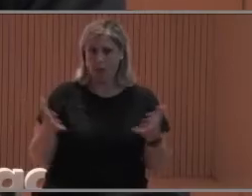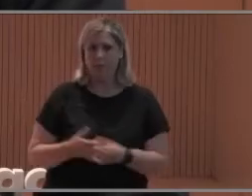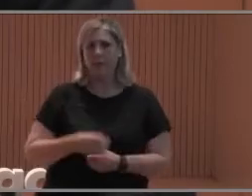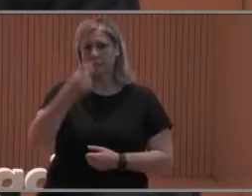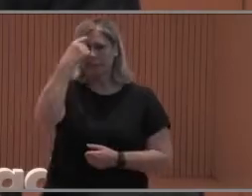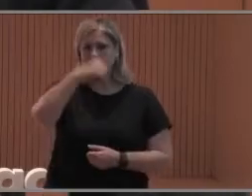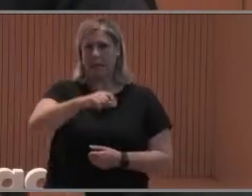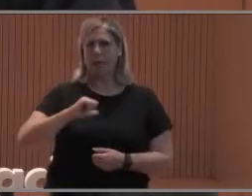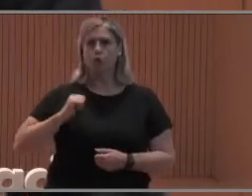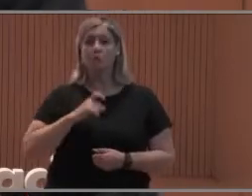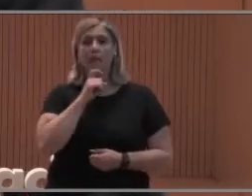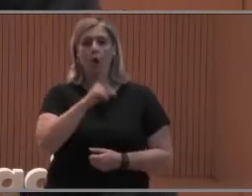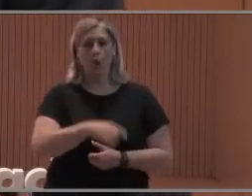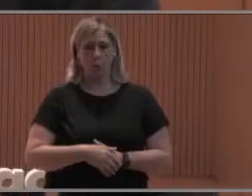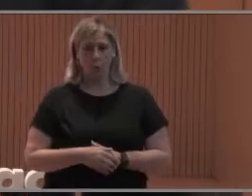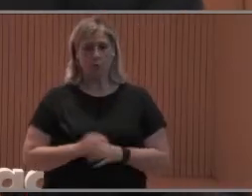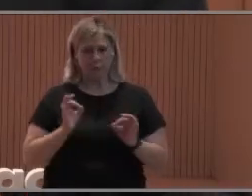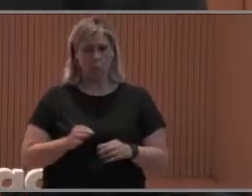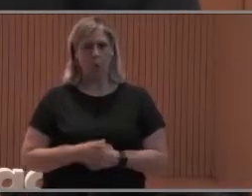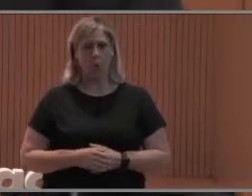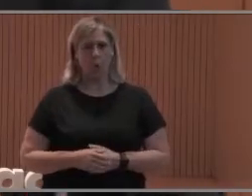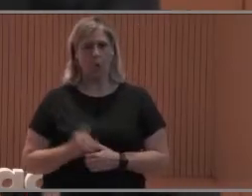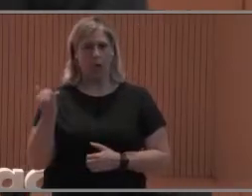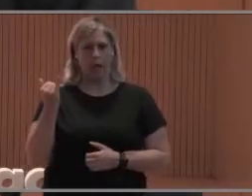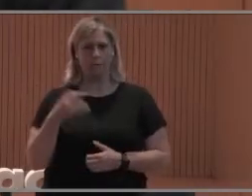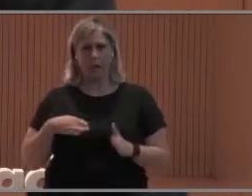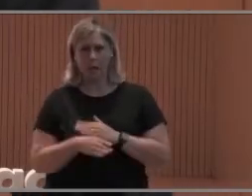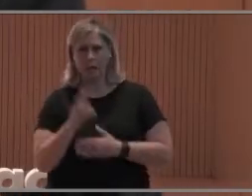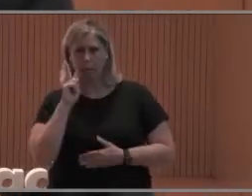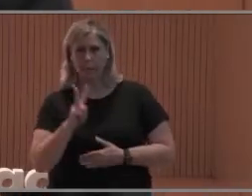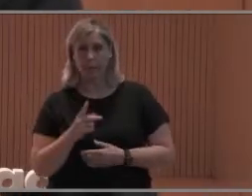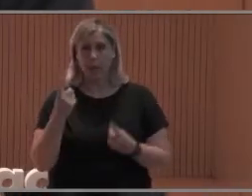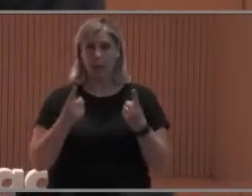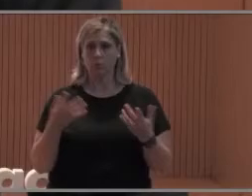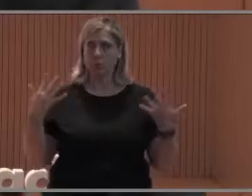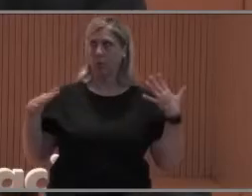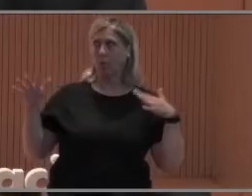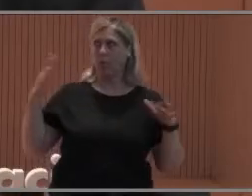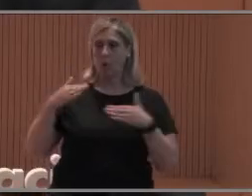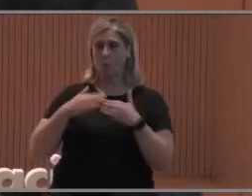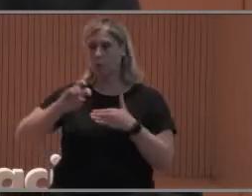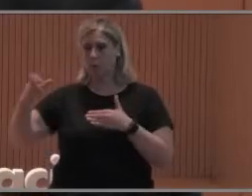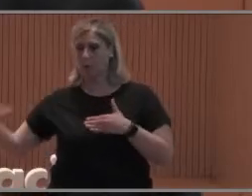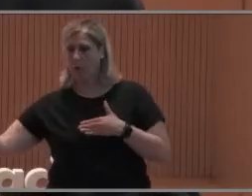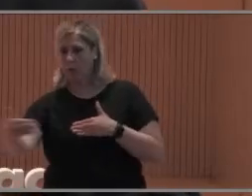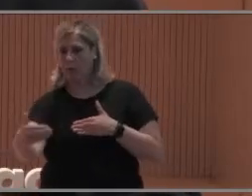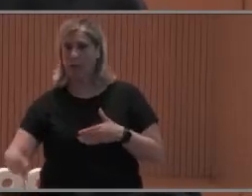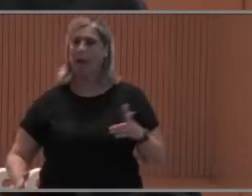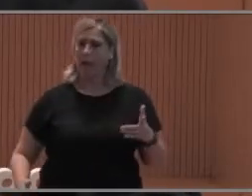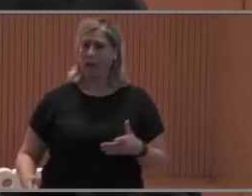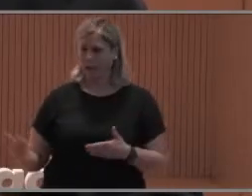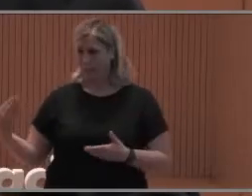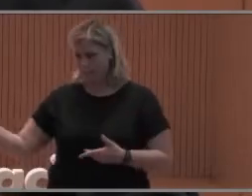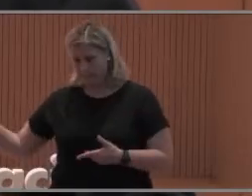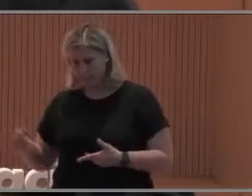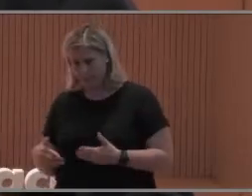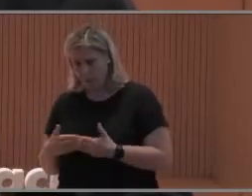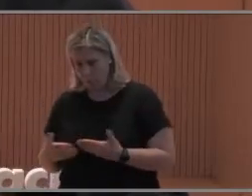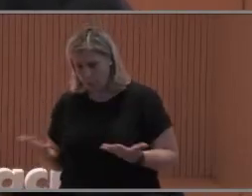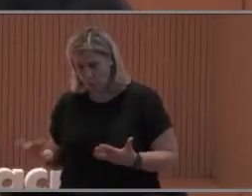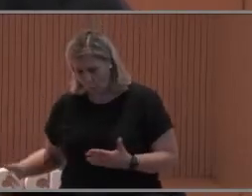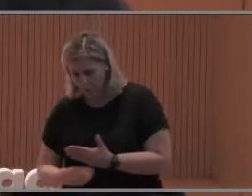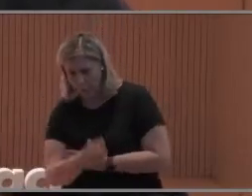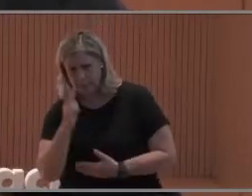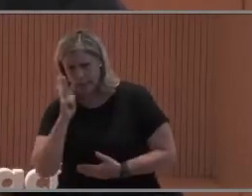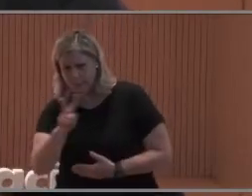el hospital ese día. Entonces, algunos lo eluden y entran por otra puerta, ¿no? Pero me parece un buen... Y también es un termómetro